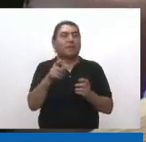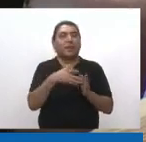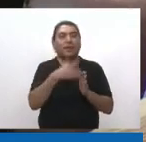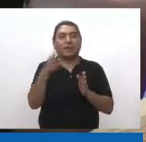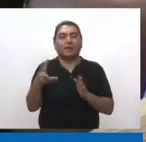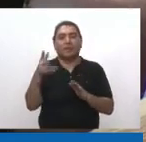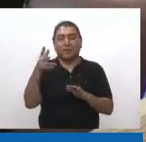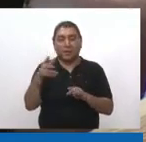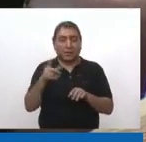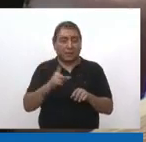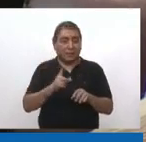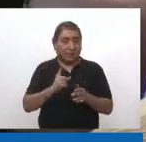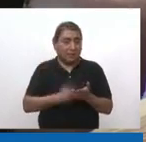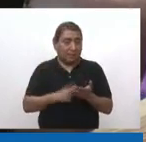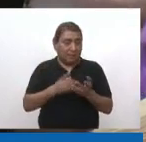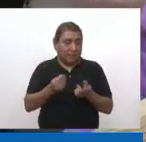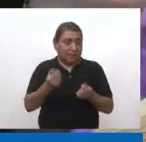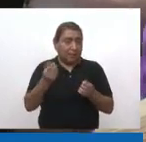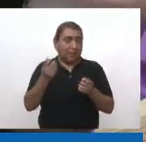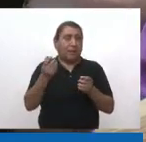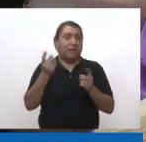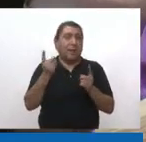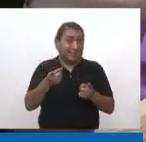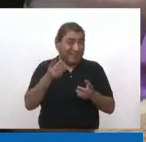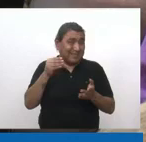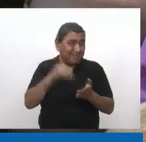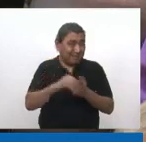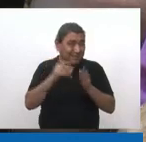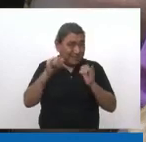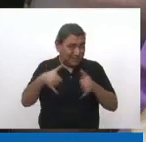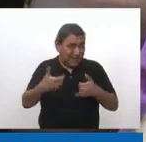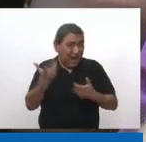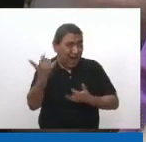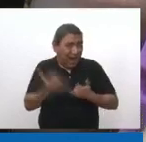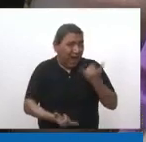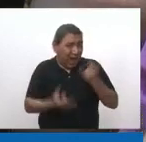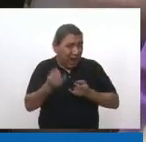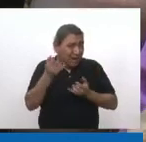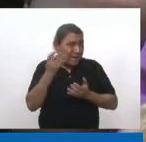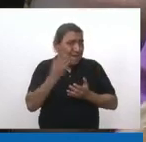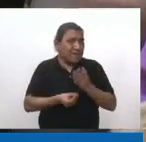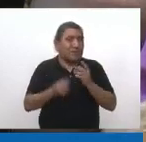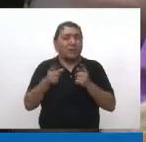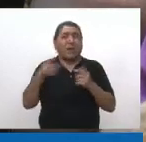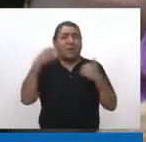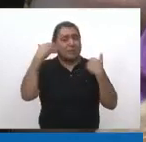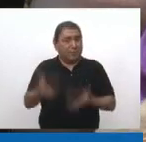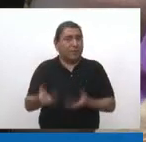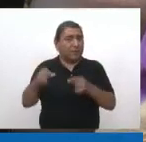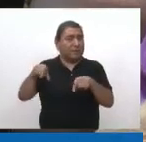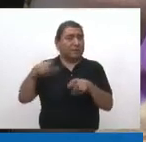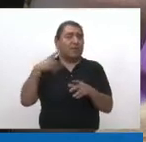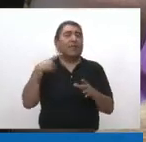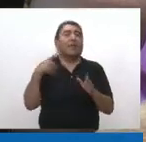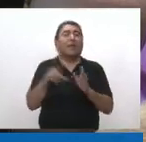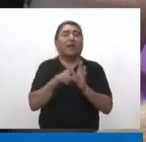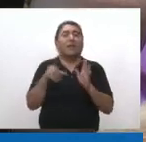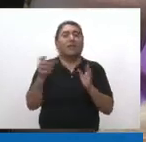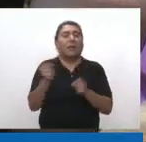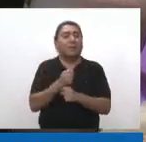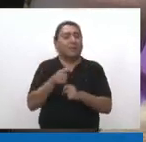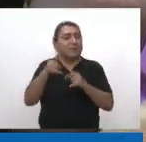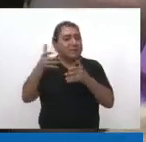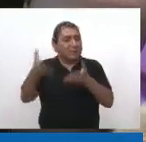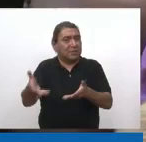comisión bicameral y rige y se aplica y hay fallos que han apelado a ese decreto. Imagínense